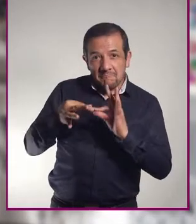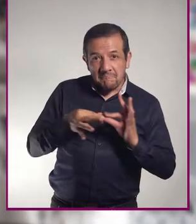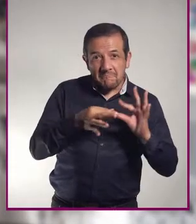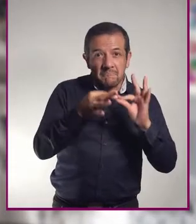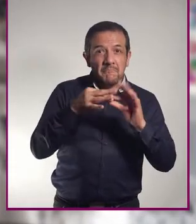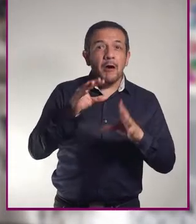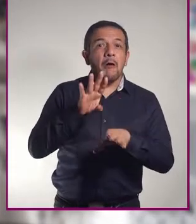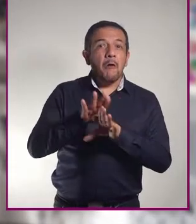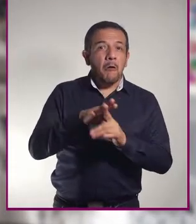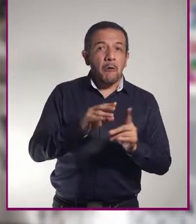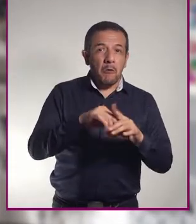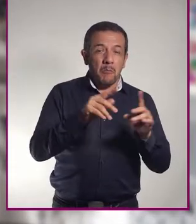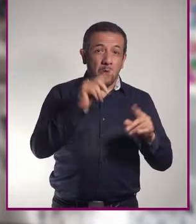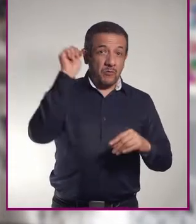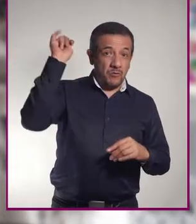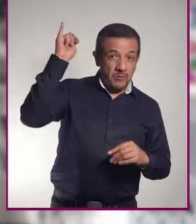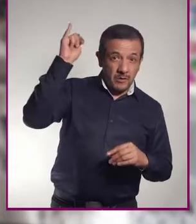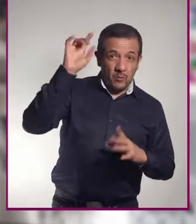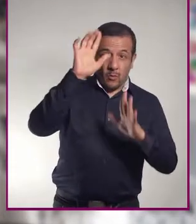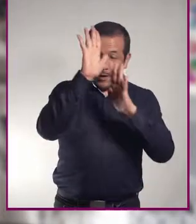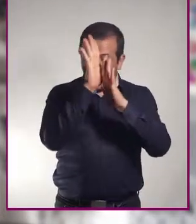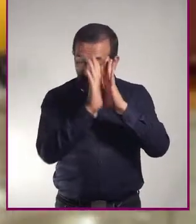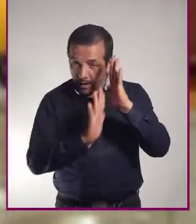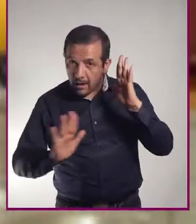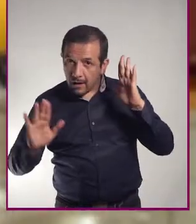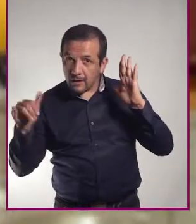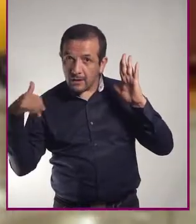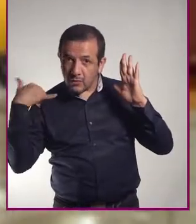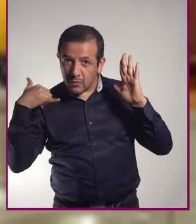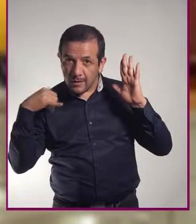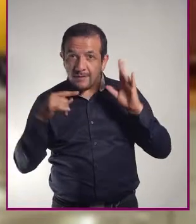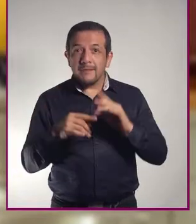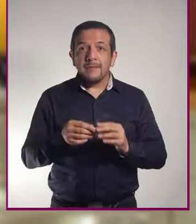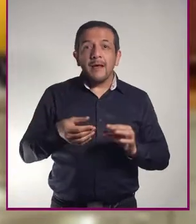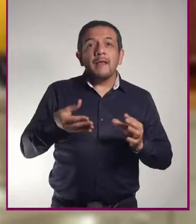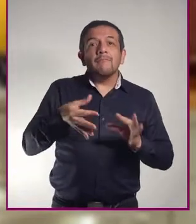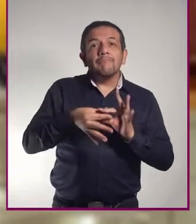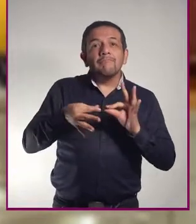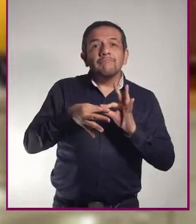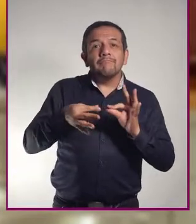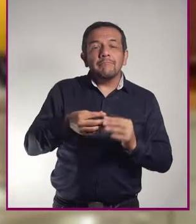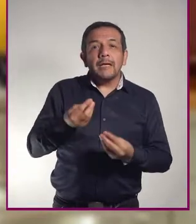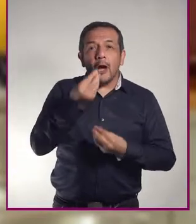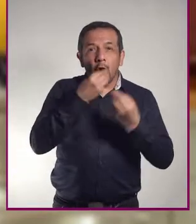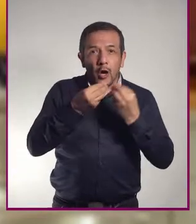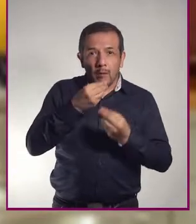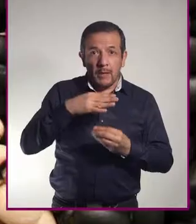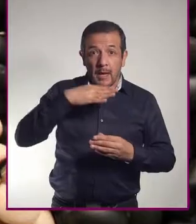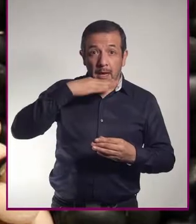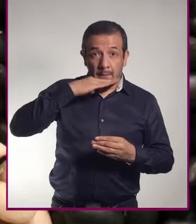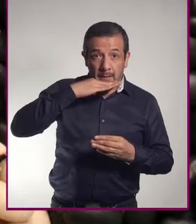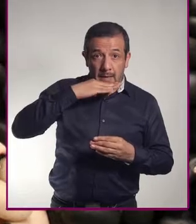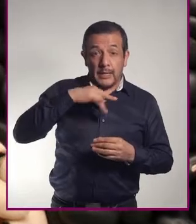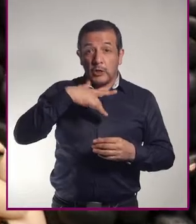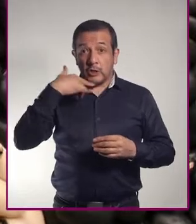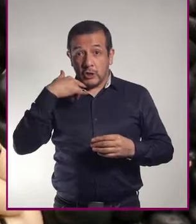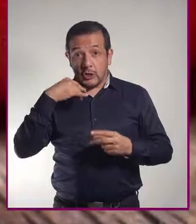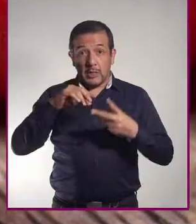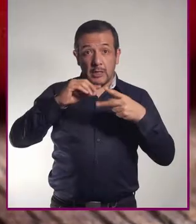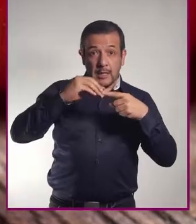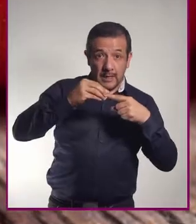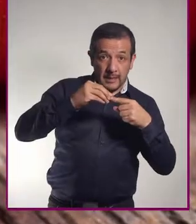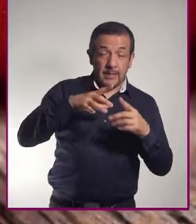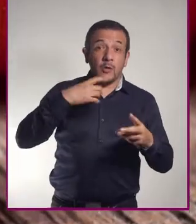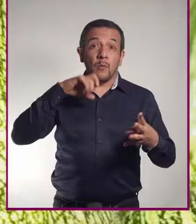unificando al país desde Tijuana hasta Yucatán. Y estos ingredientes son, además del chile y el maíz, el frijol,